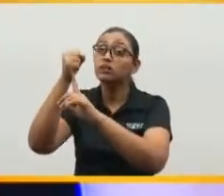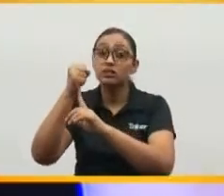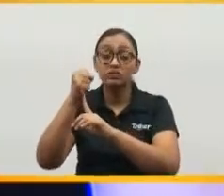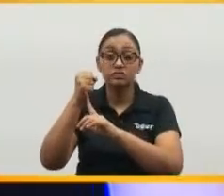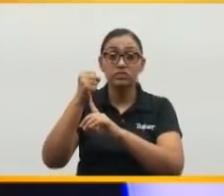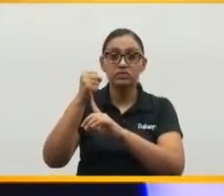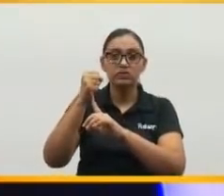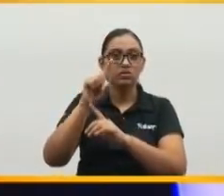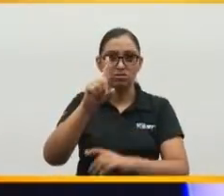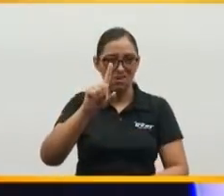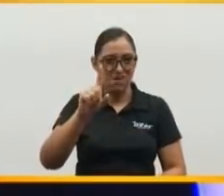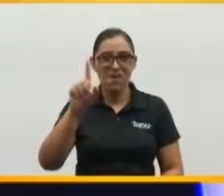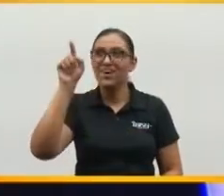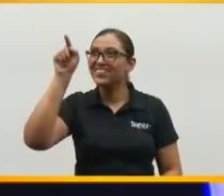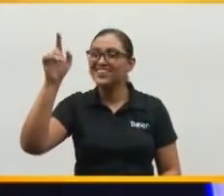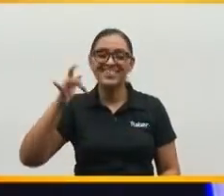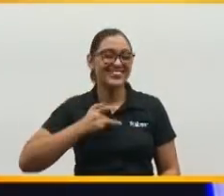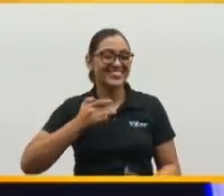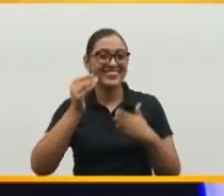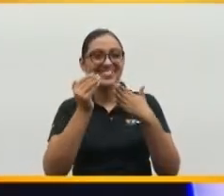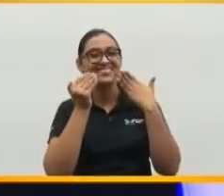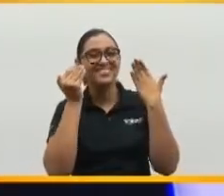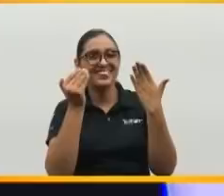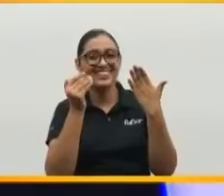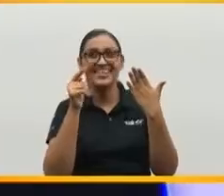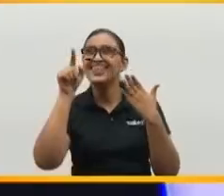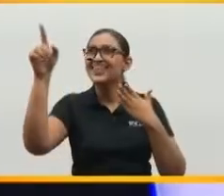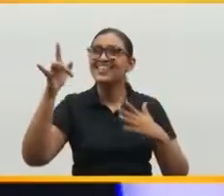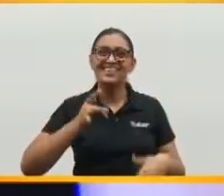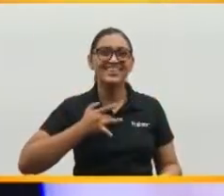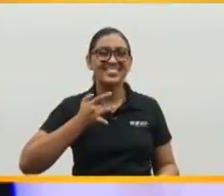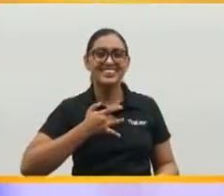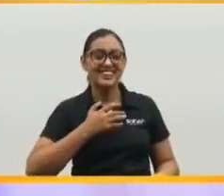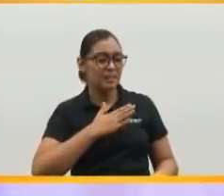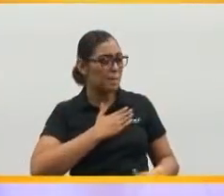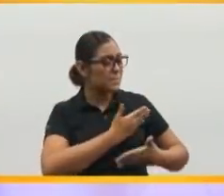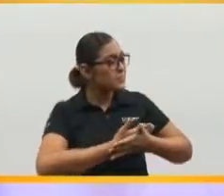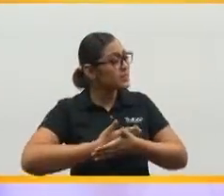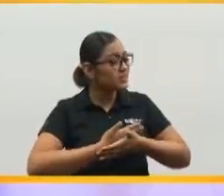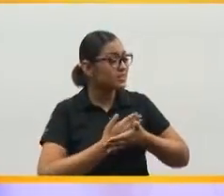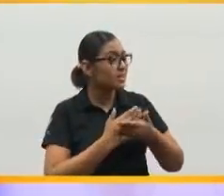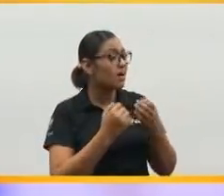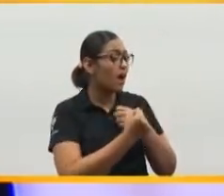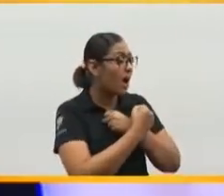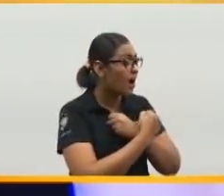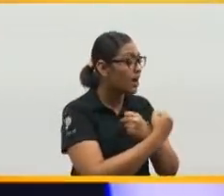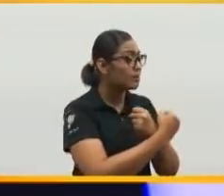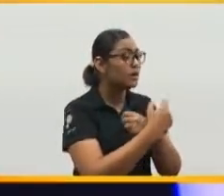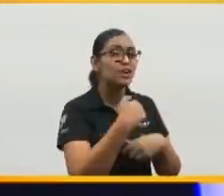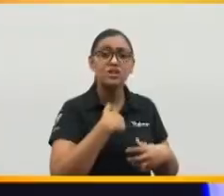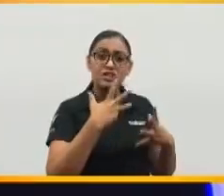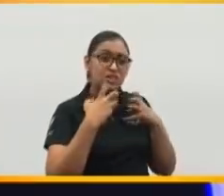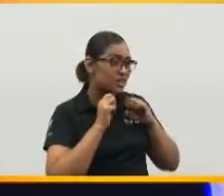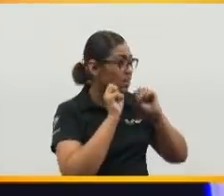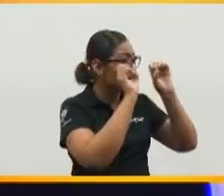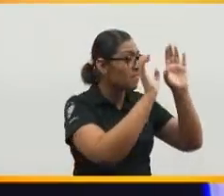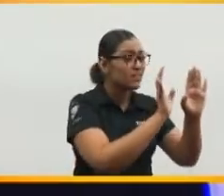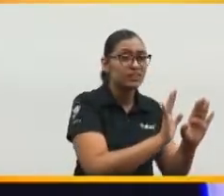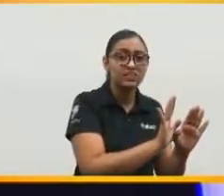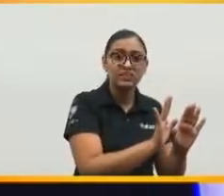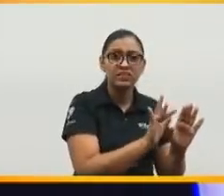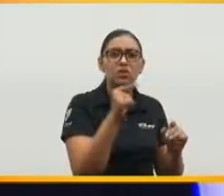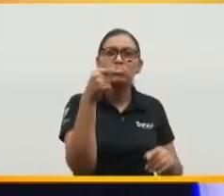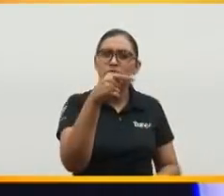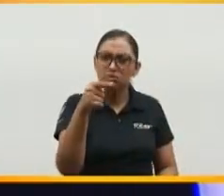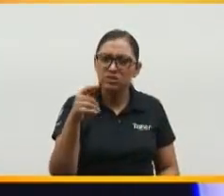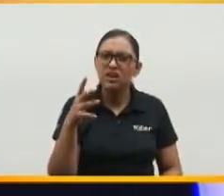estos son mis hijos amados, hombre, en quienes tengo complacencia, por eso es que los quiero bendecir. Amigo y hermano, no le tenga temor a arrebatar lo que Dios tiene